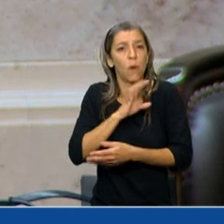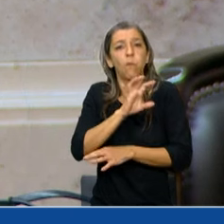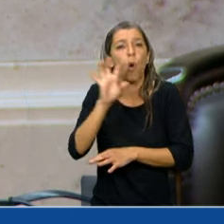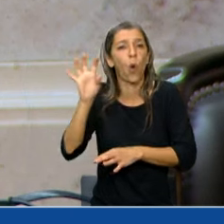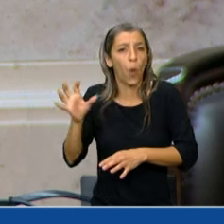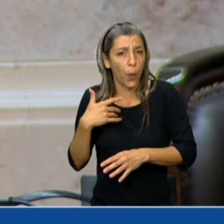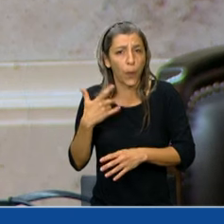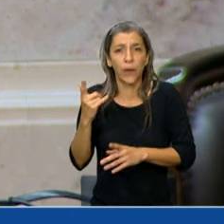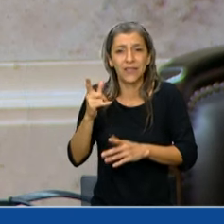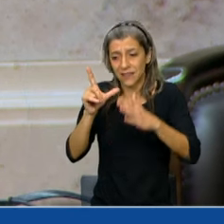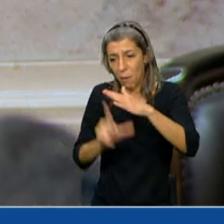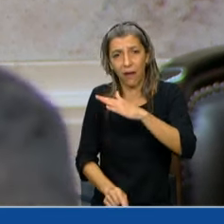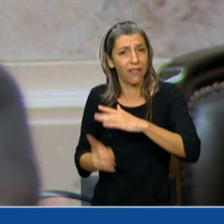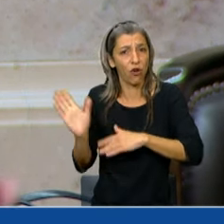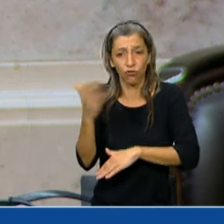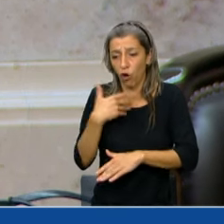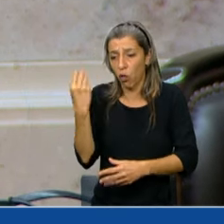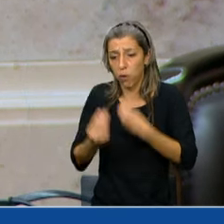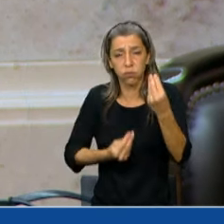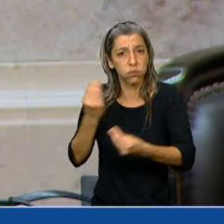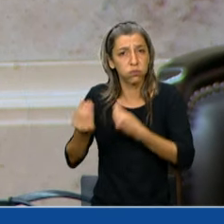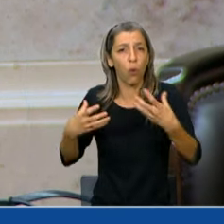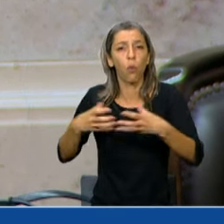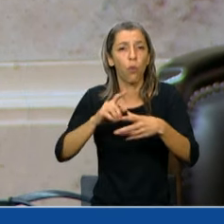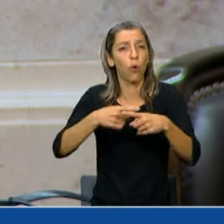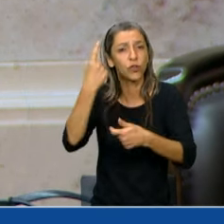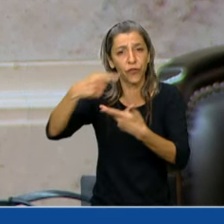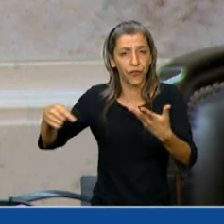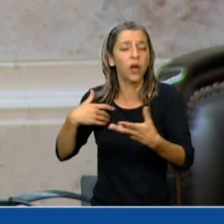las provincias la Patagonia de todos los palos